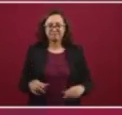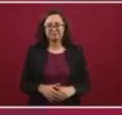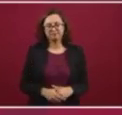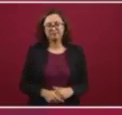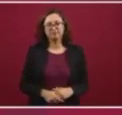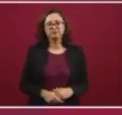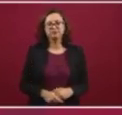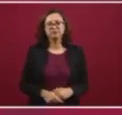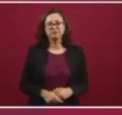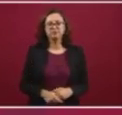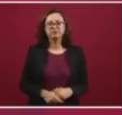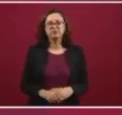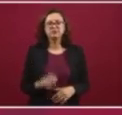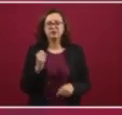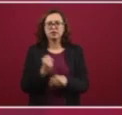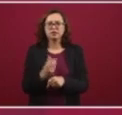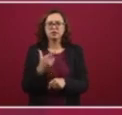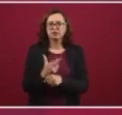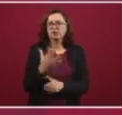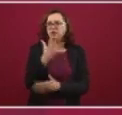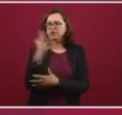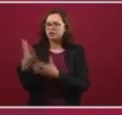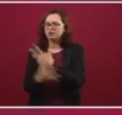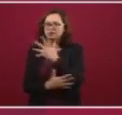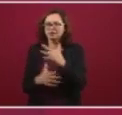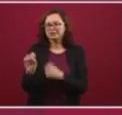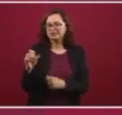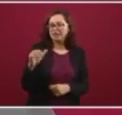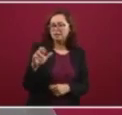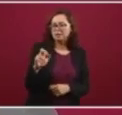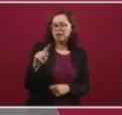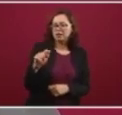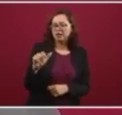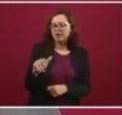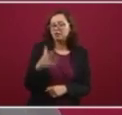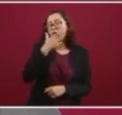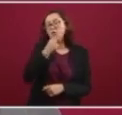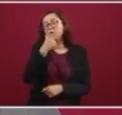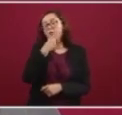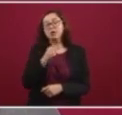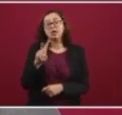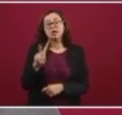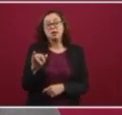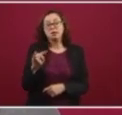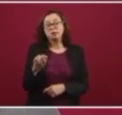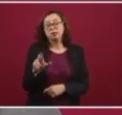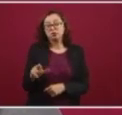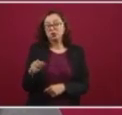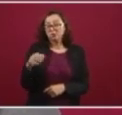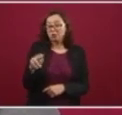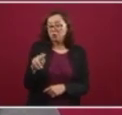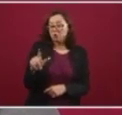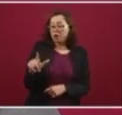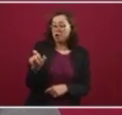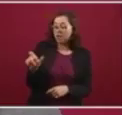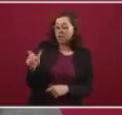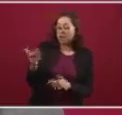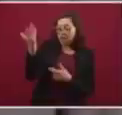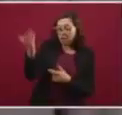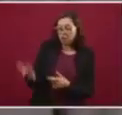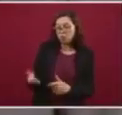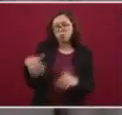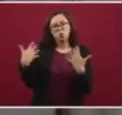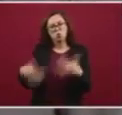El secretario de Medio Ambiente, Víctor Manuel Toledo, es un hombre íntegro, recto,